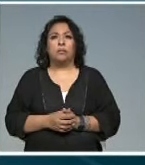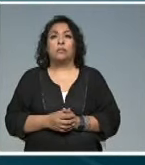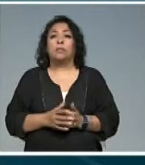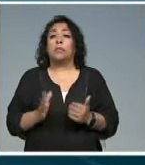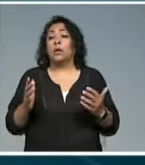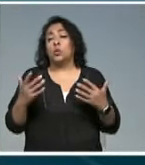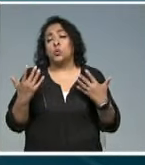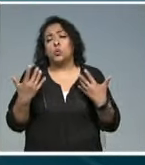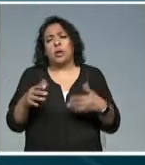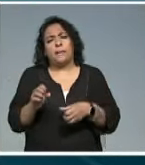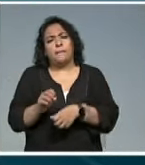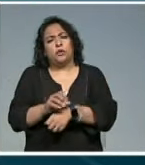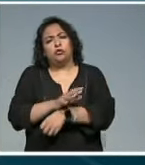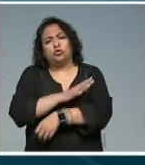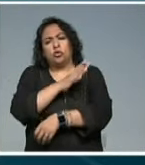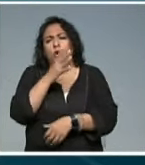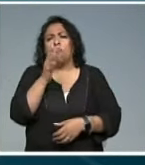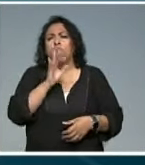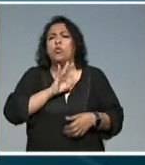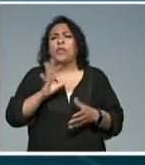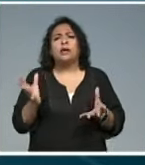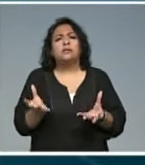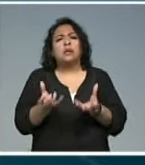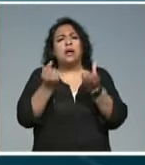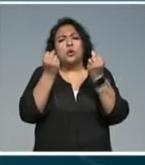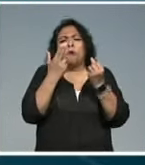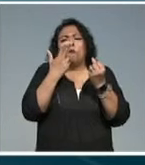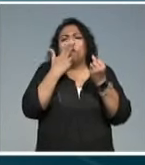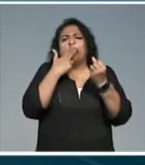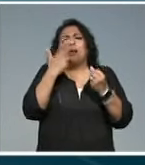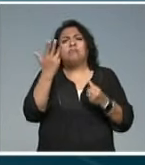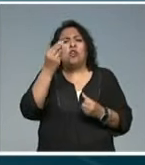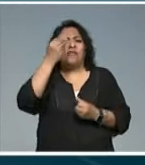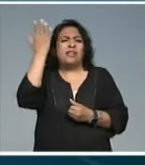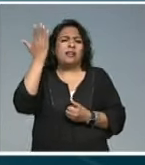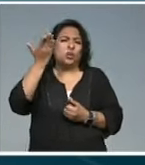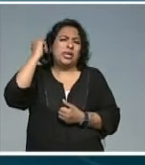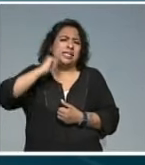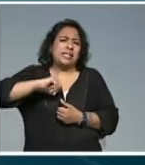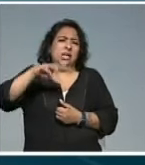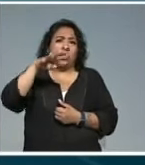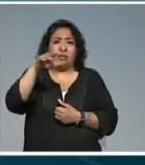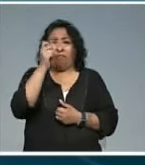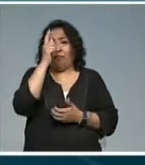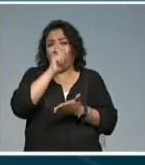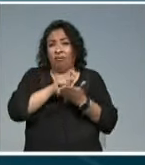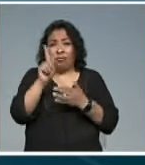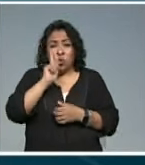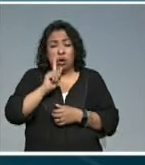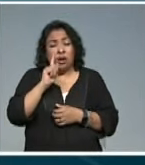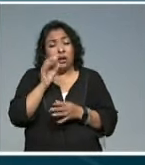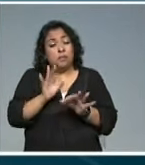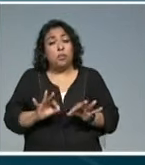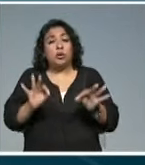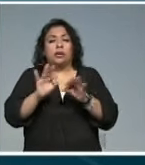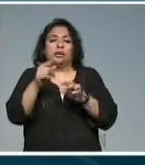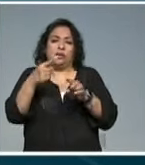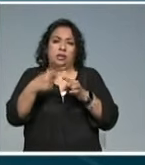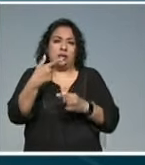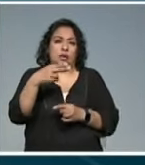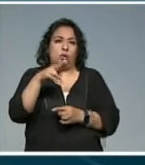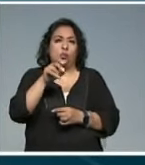Es una gran emoción poder rescatar estas joyas olvidadas del siglo XIX de una compositora tan trascendente como fue